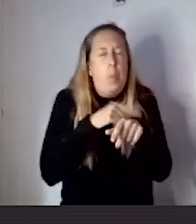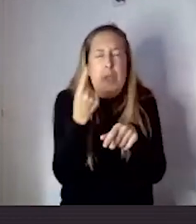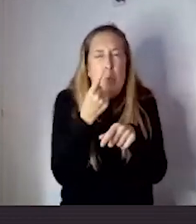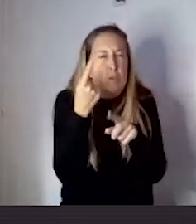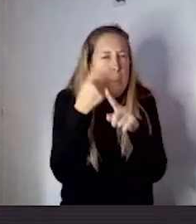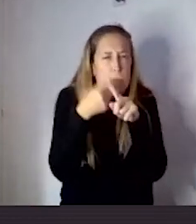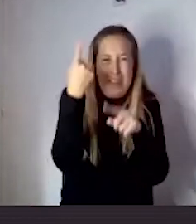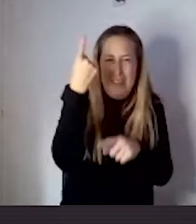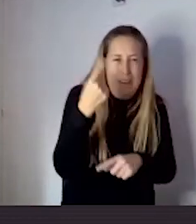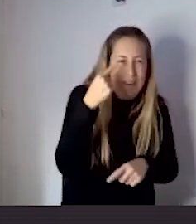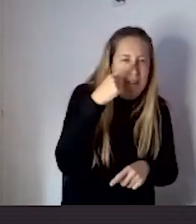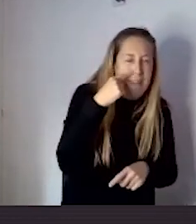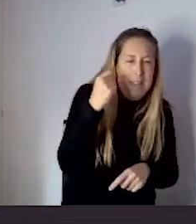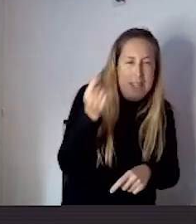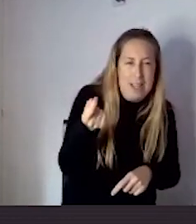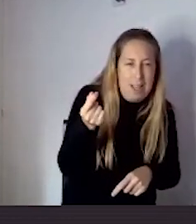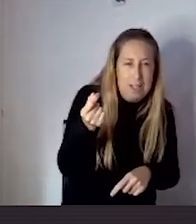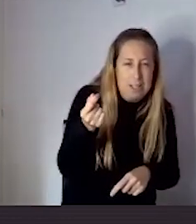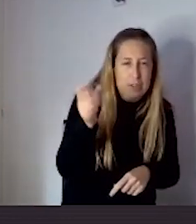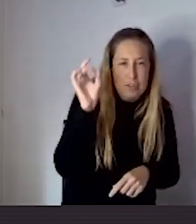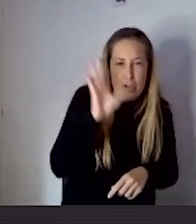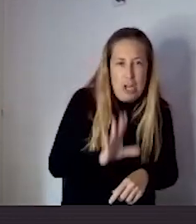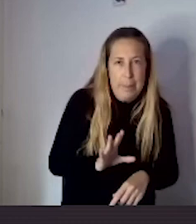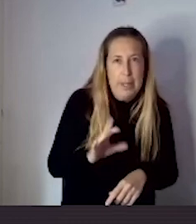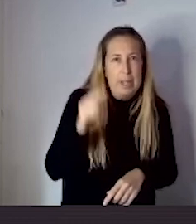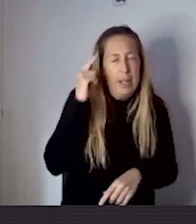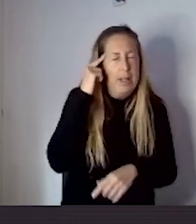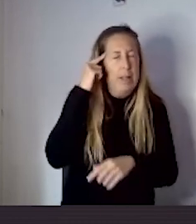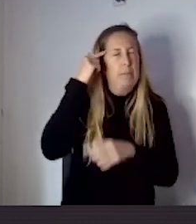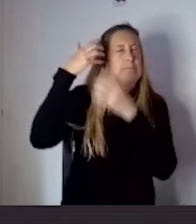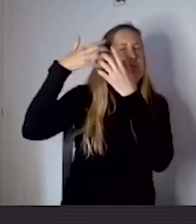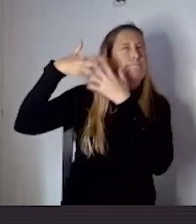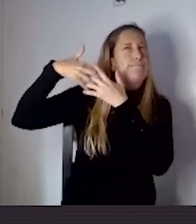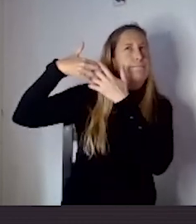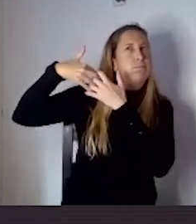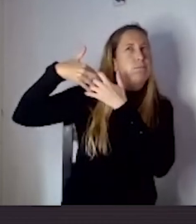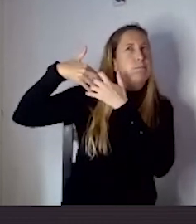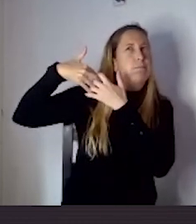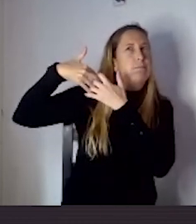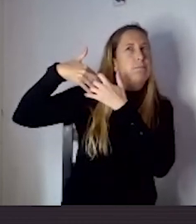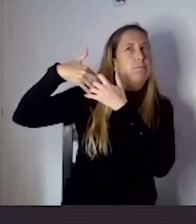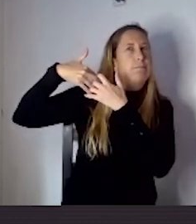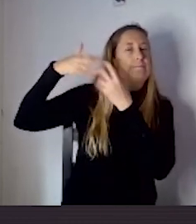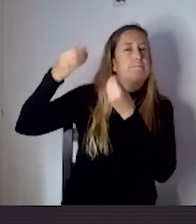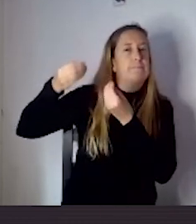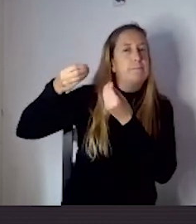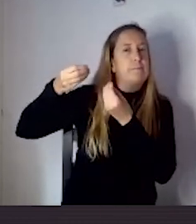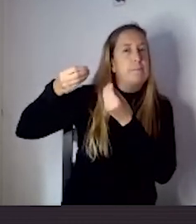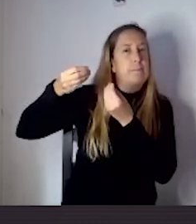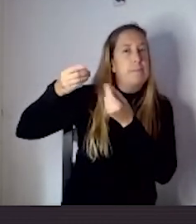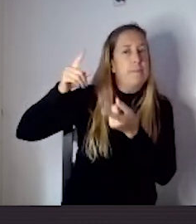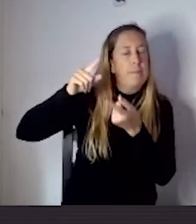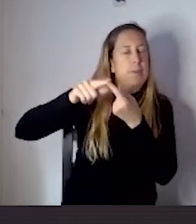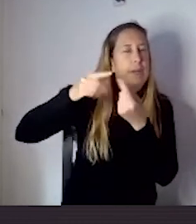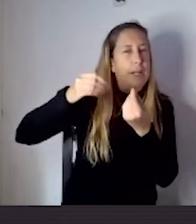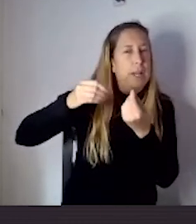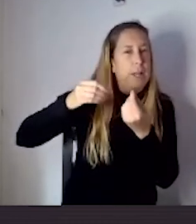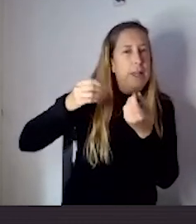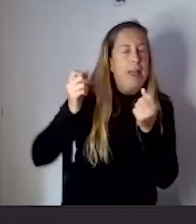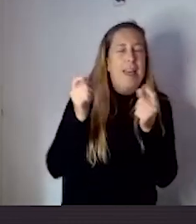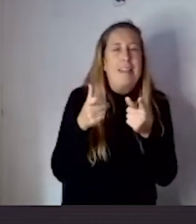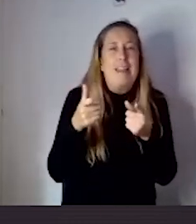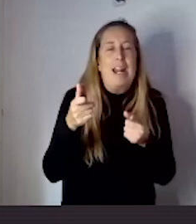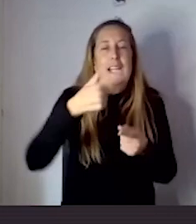de reflejar de procesar como yo digo en mi compañía para que así puedan reforzar lo que es importante para